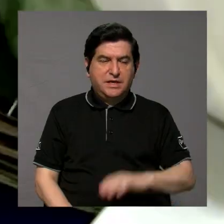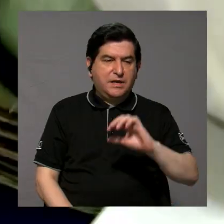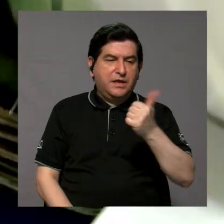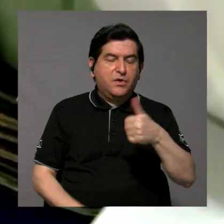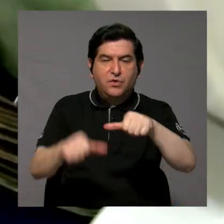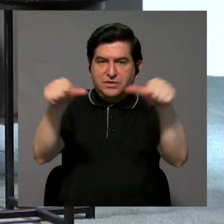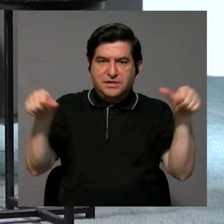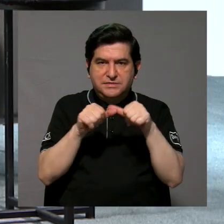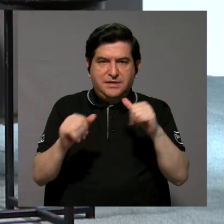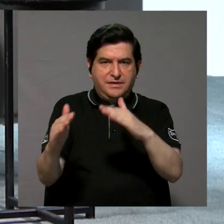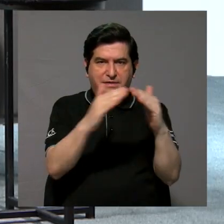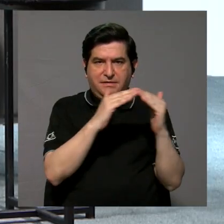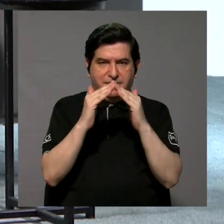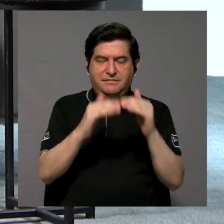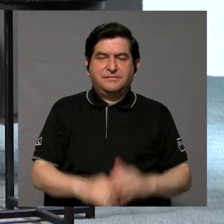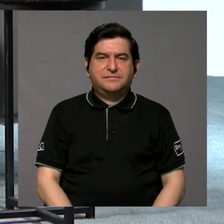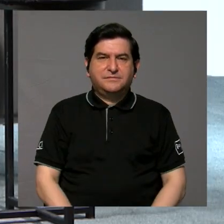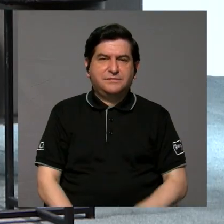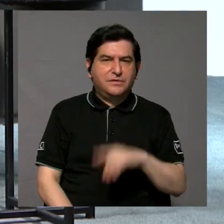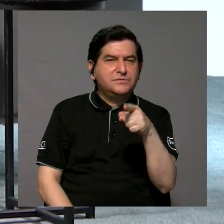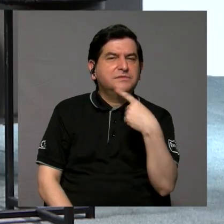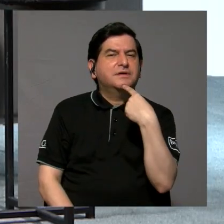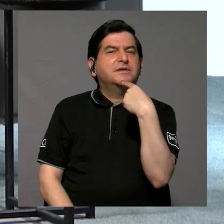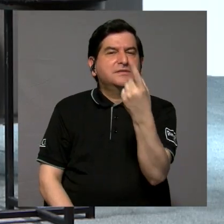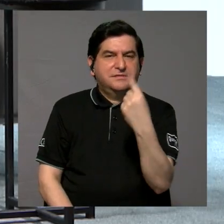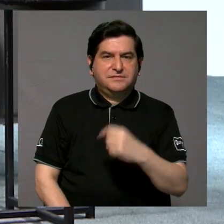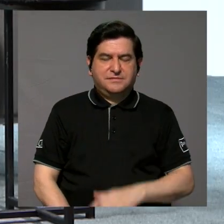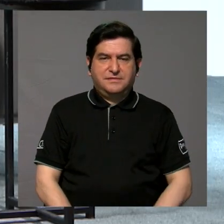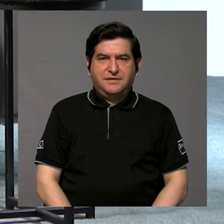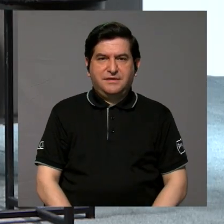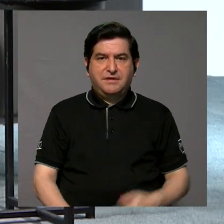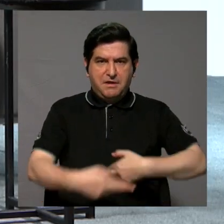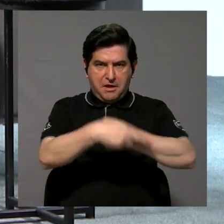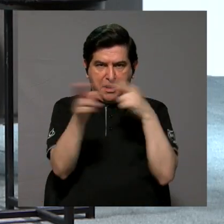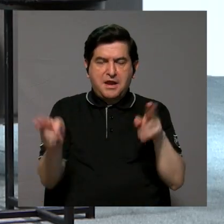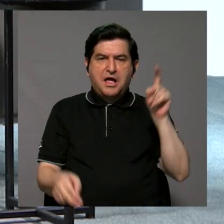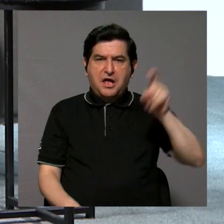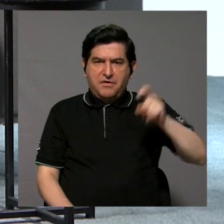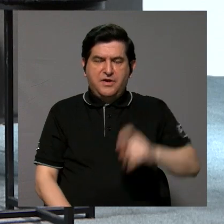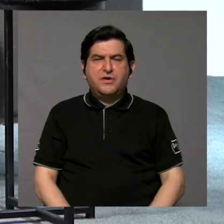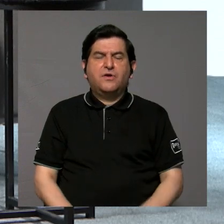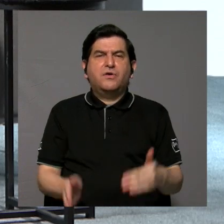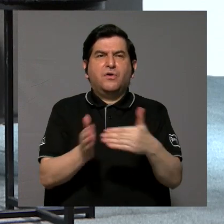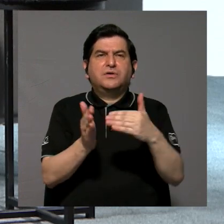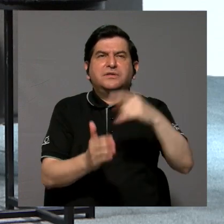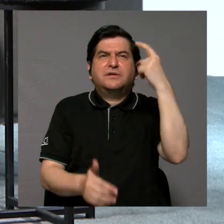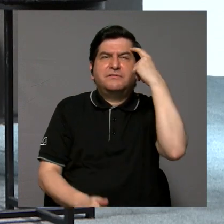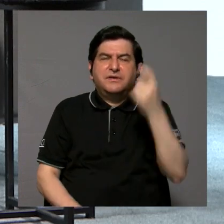población. Ustedes mencionan que en la región es necesario reconsiderar la